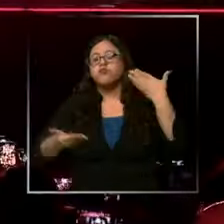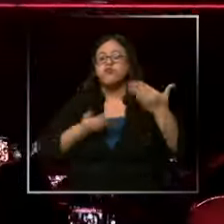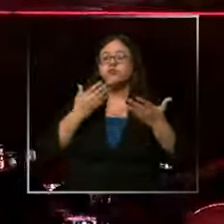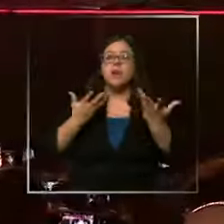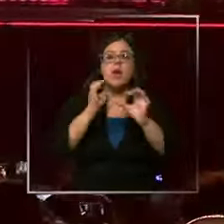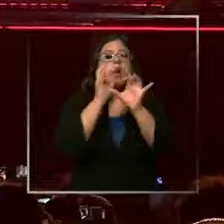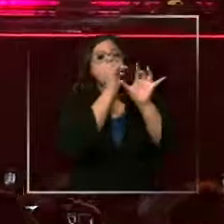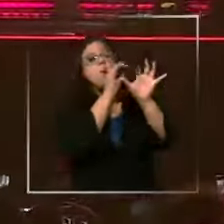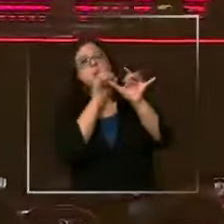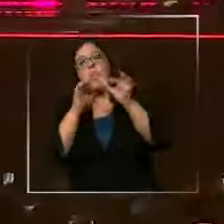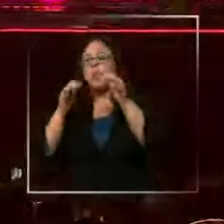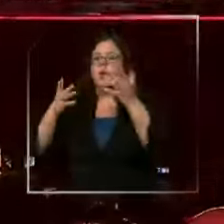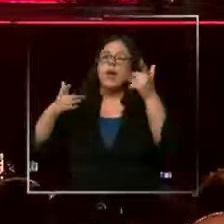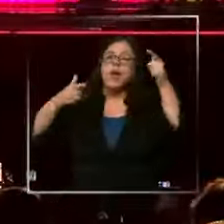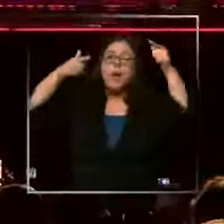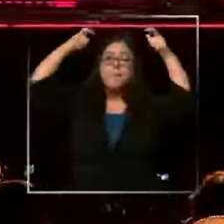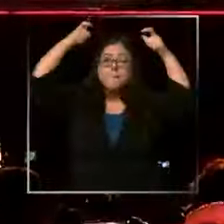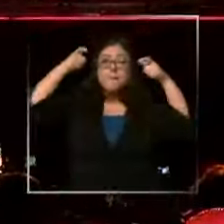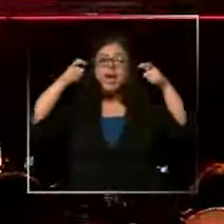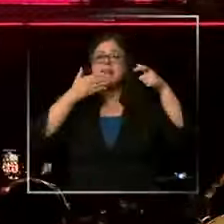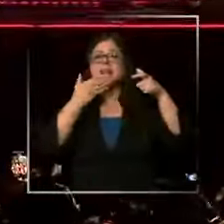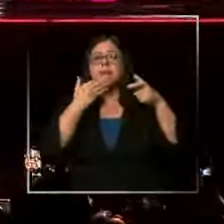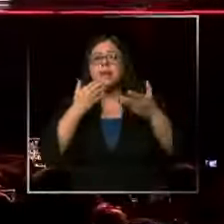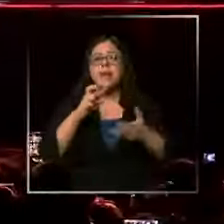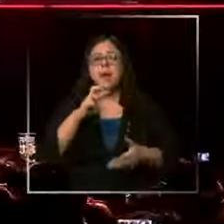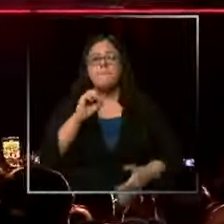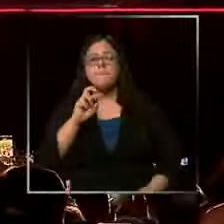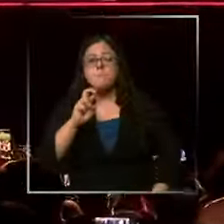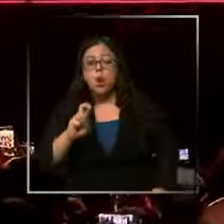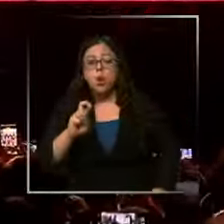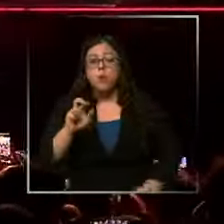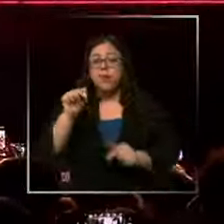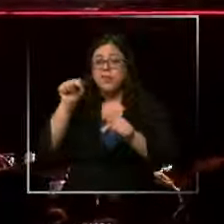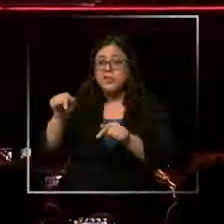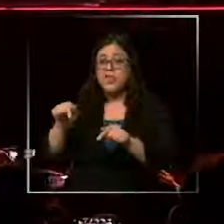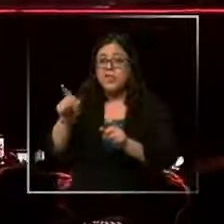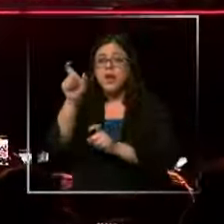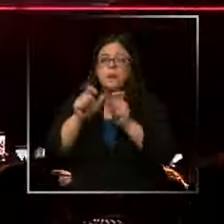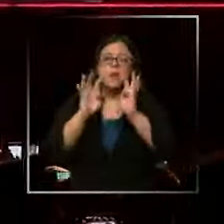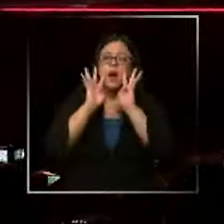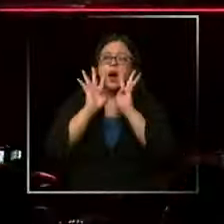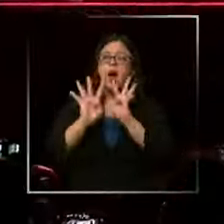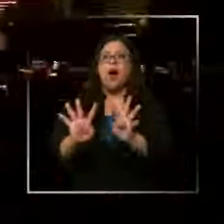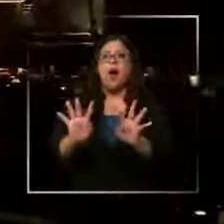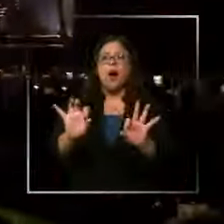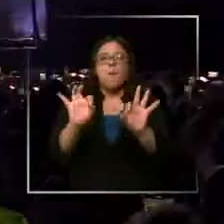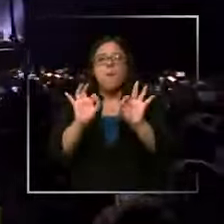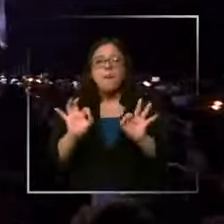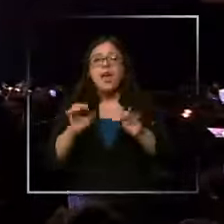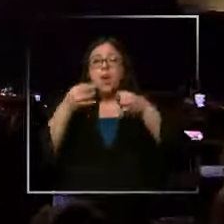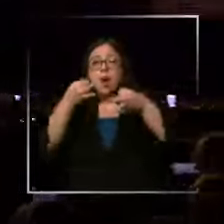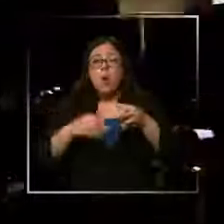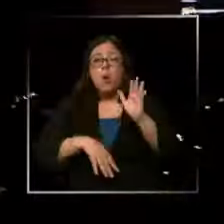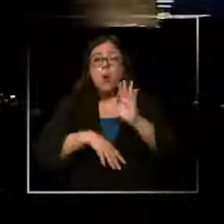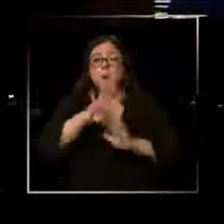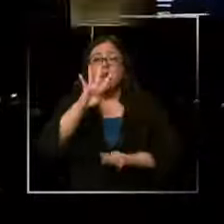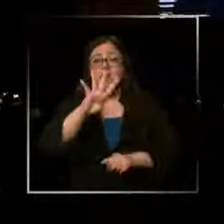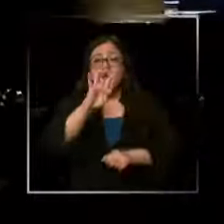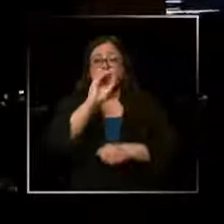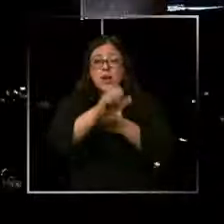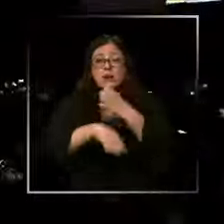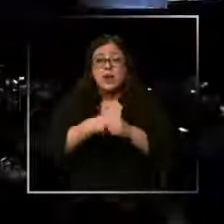mariachis y hasta sus éxitos pop. Un espectáculo que, según sus fanáticos, fue impresionante. Y es que con más de 40 años